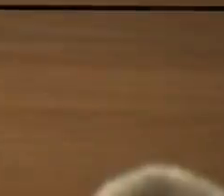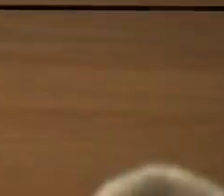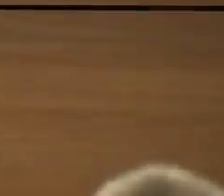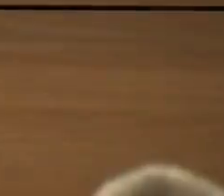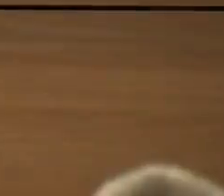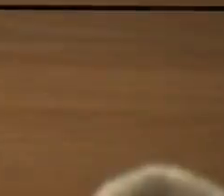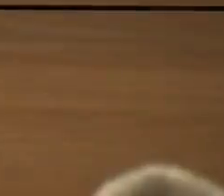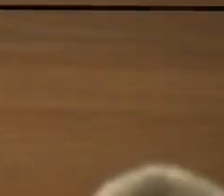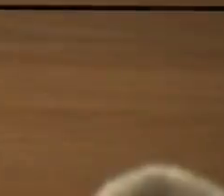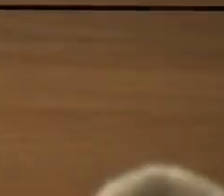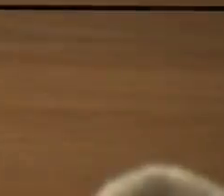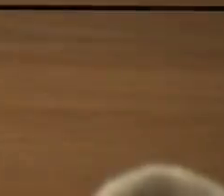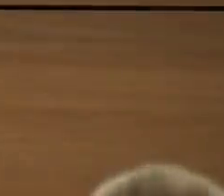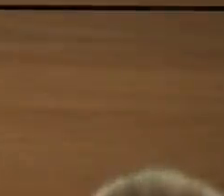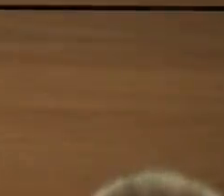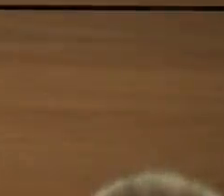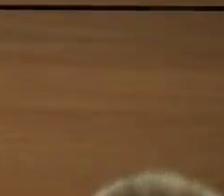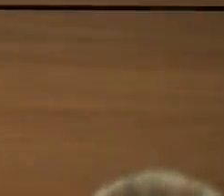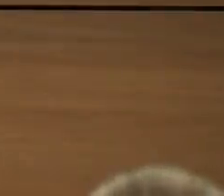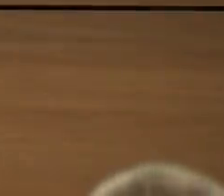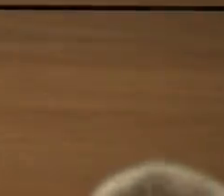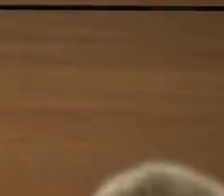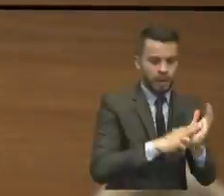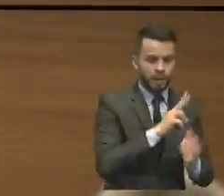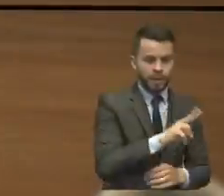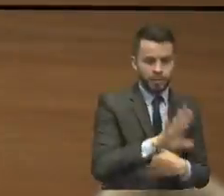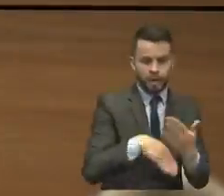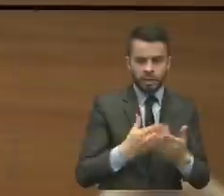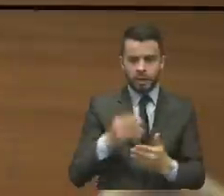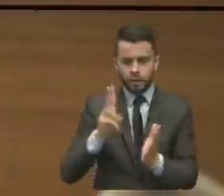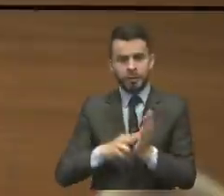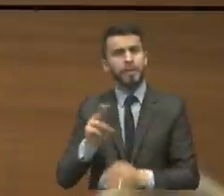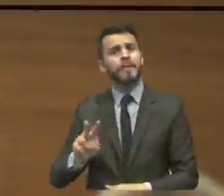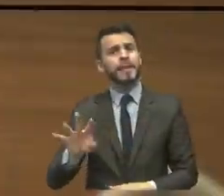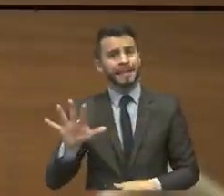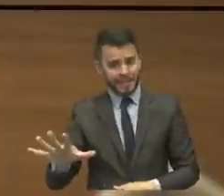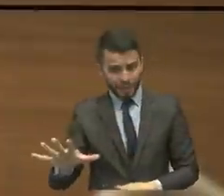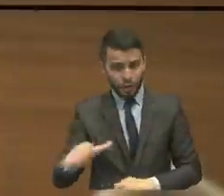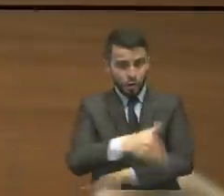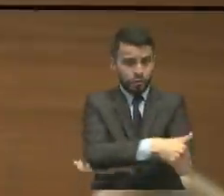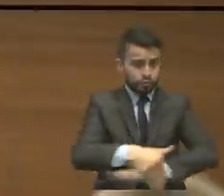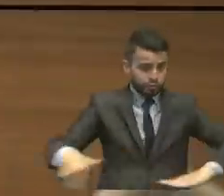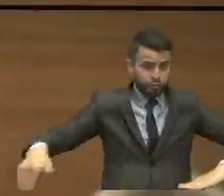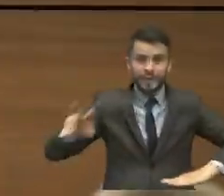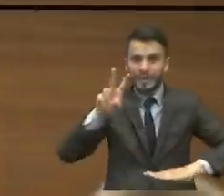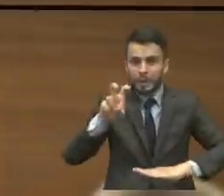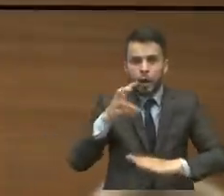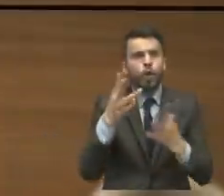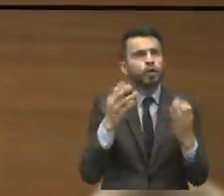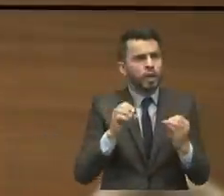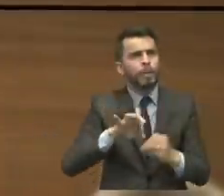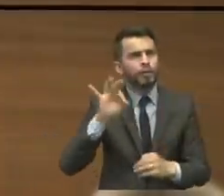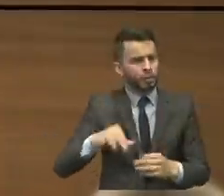22 al 24, cuando se construye el grueso, casi el 90% del corredor, el 80% del corredor queda listo, construido entre el 22 y el